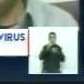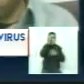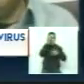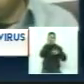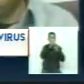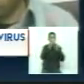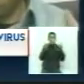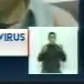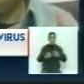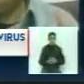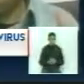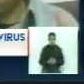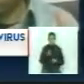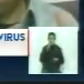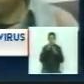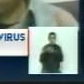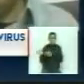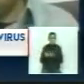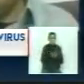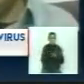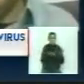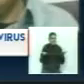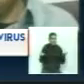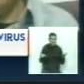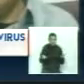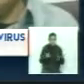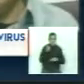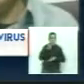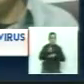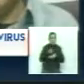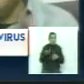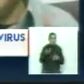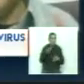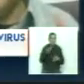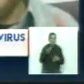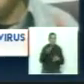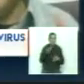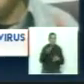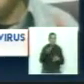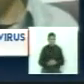que realmente no vemos una preparación adecuada por parte de las autoridades